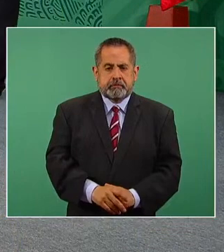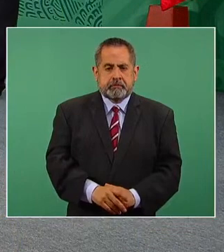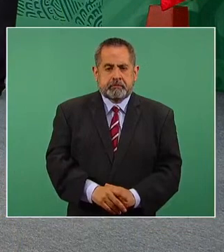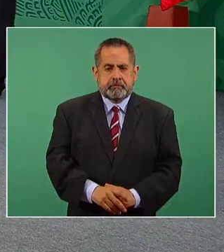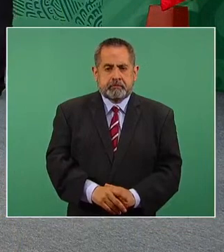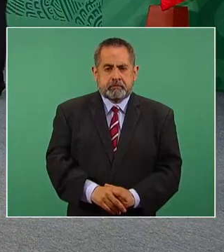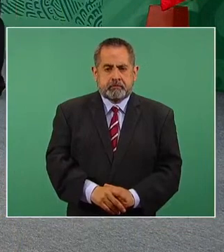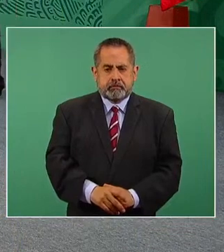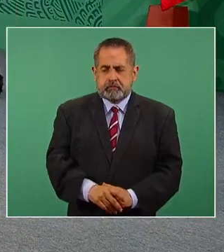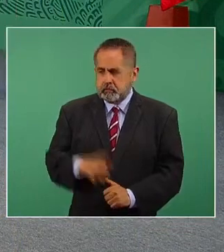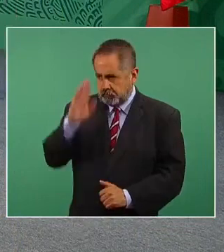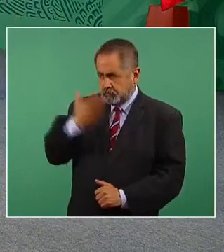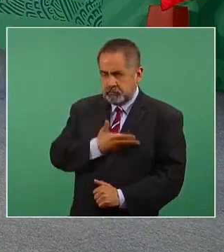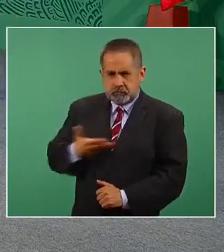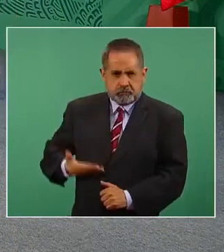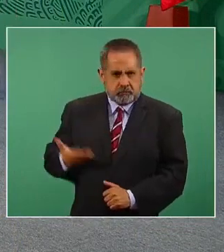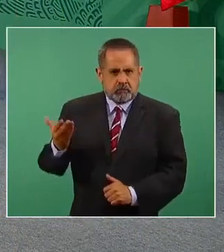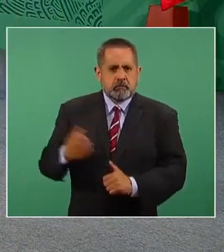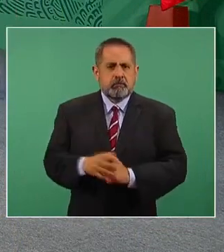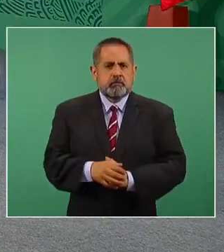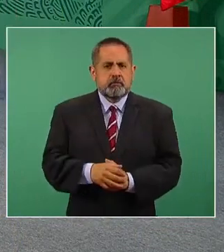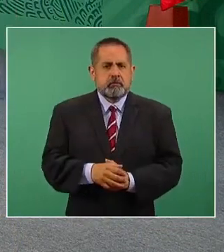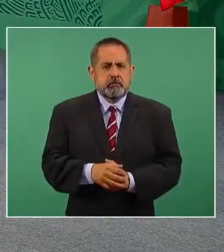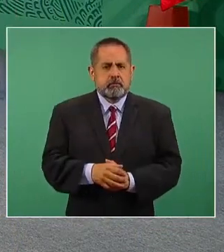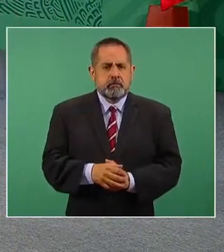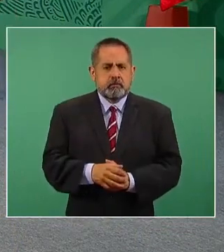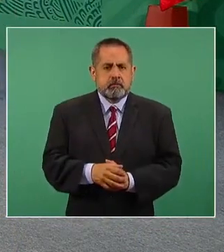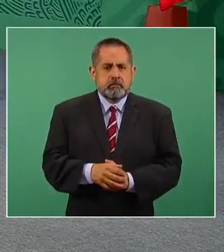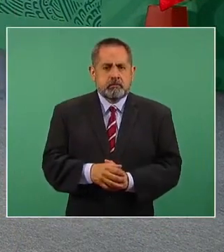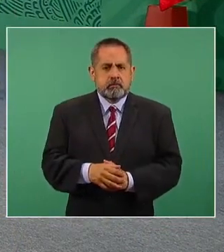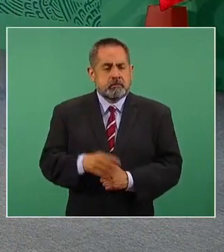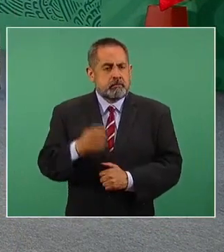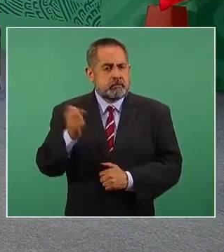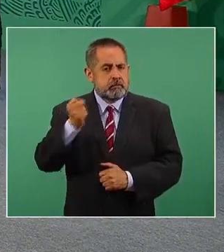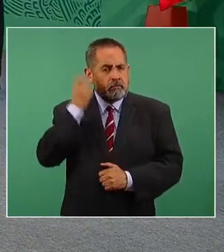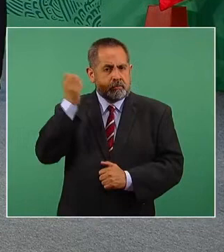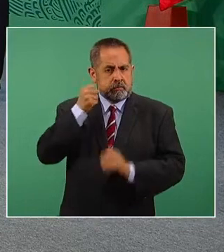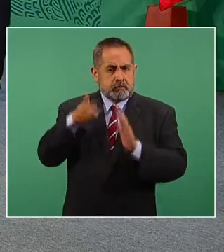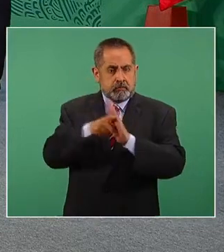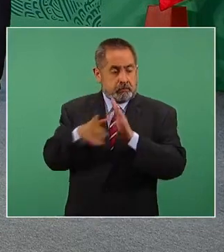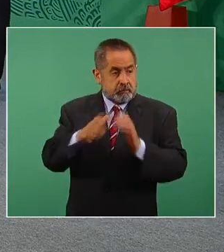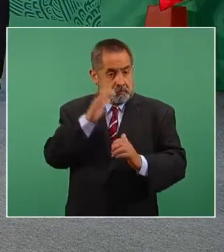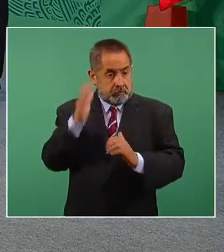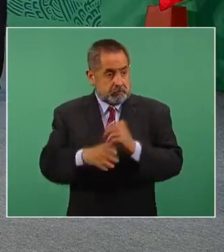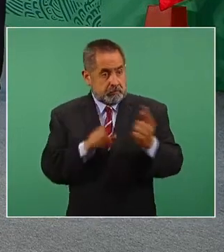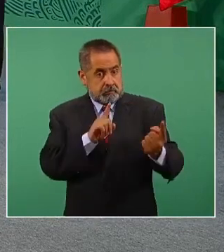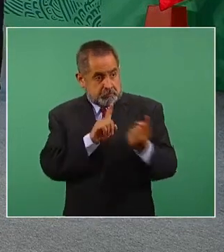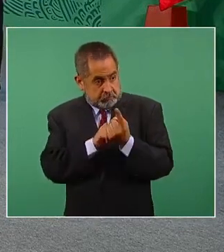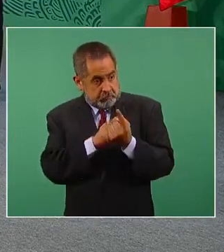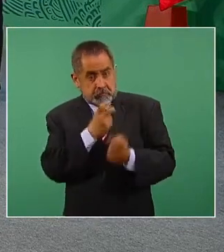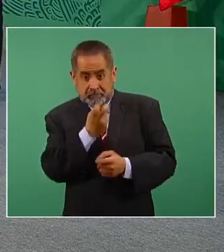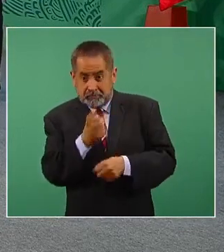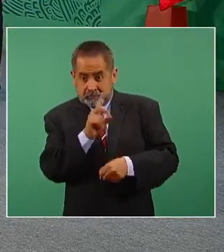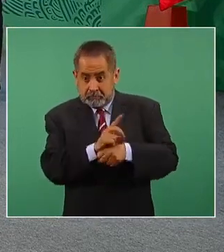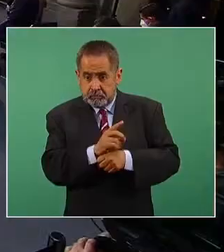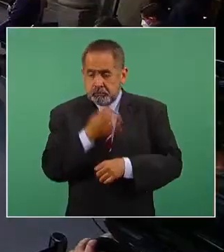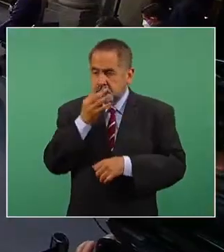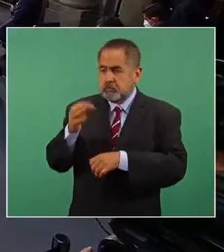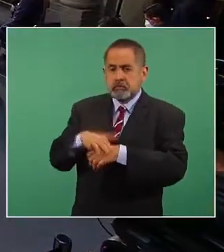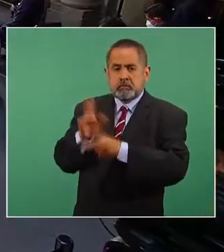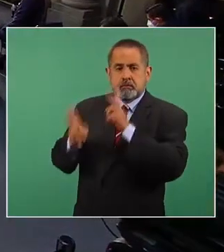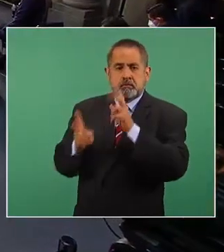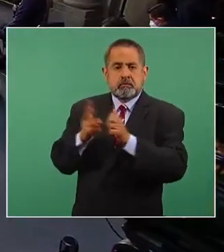Sí, señor presidente, saliendo de la conferencia de prensa, se le planteó al secretario de